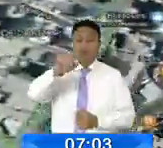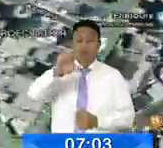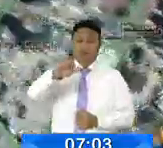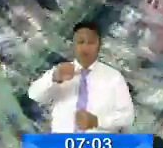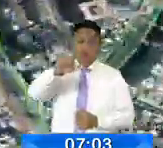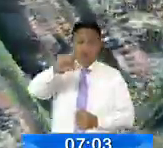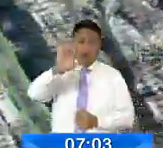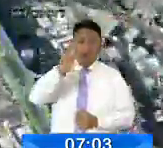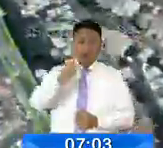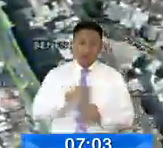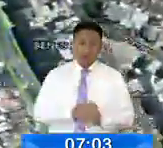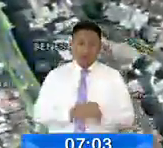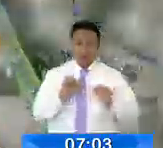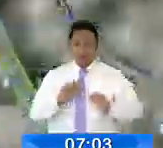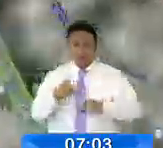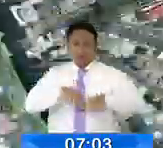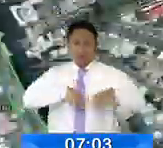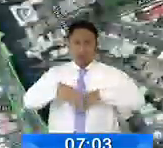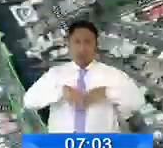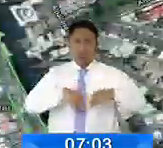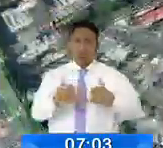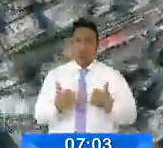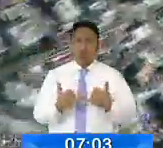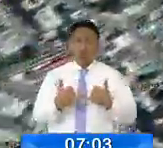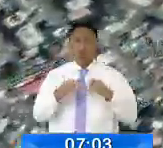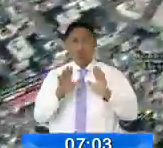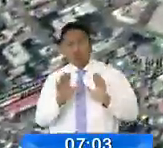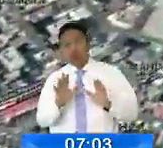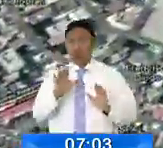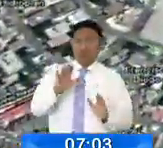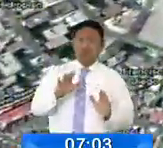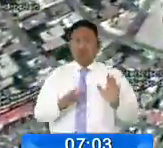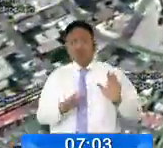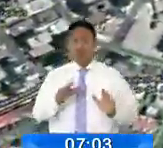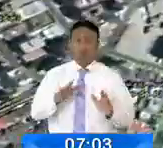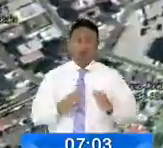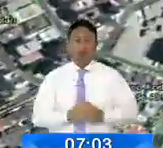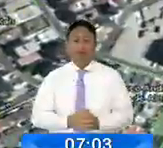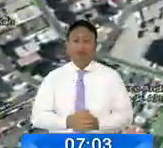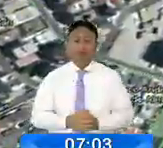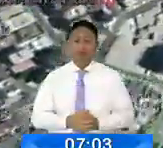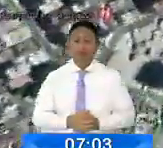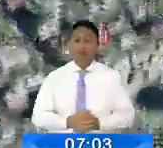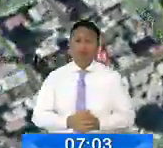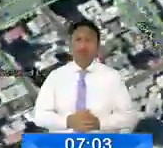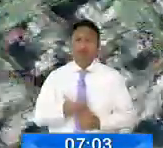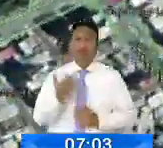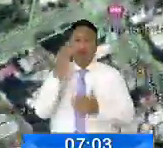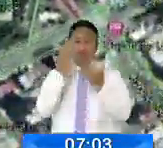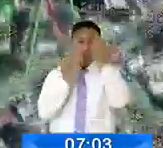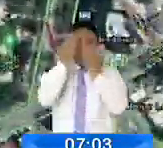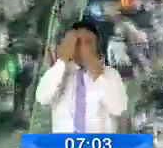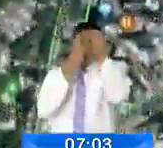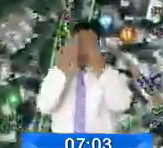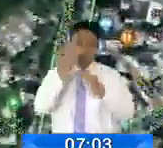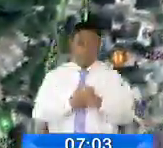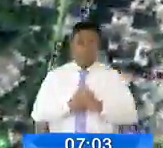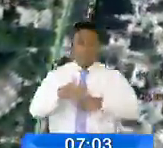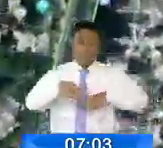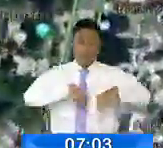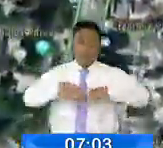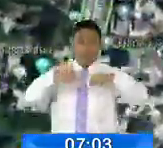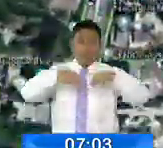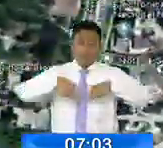redondeles, pero en su definitiva el tráfico en la ciudad está bastante bien. Sobre la Osvaldo Guayasamín hay tráfico en la 6